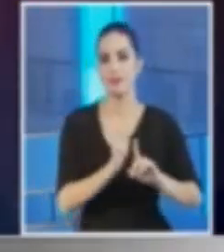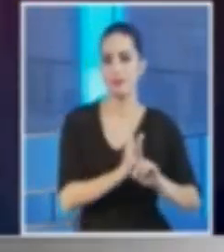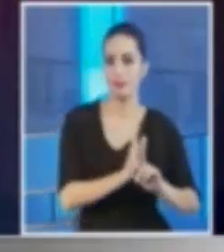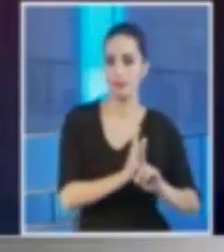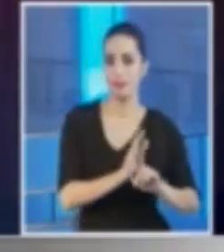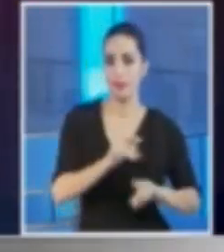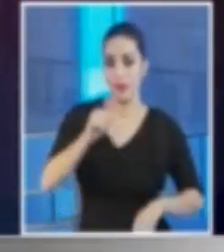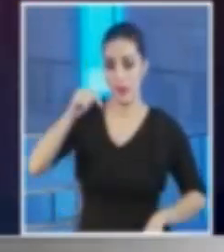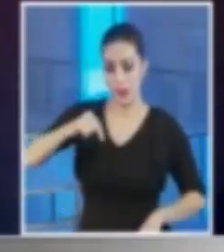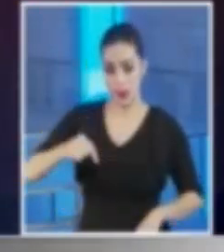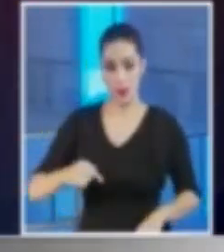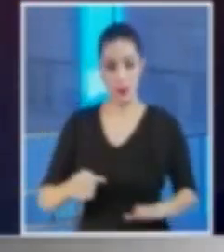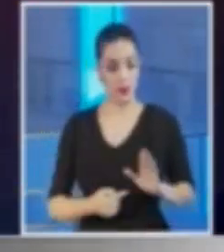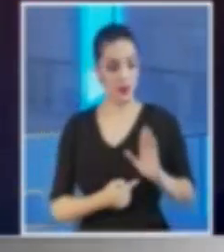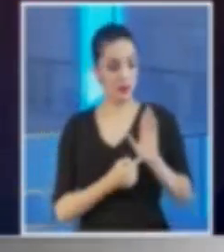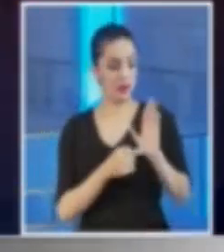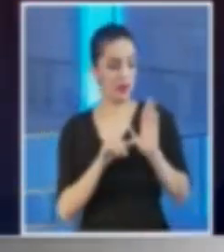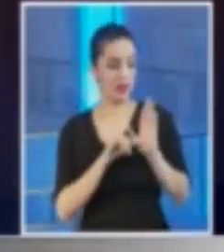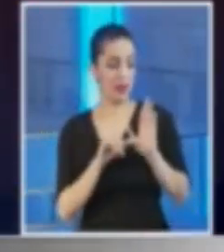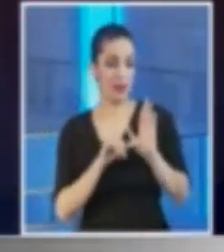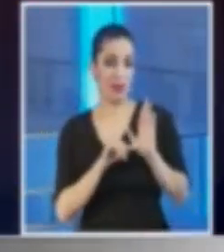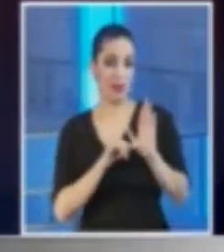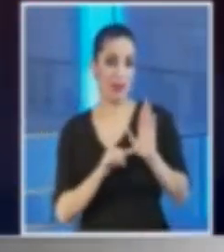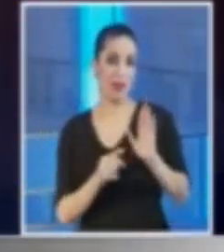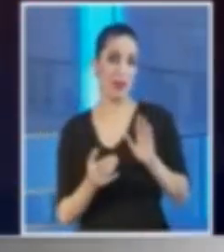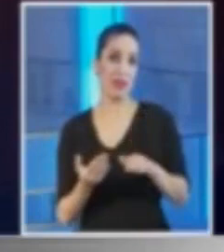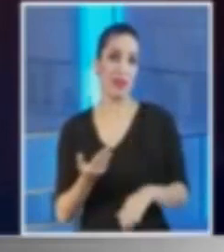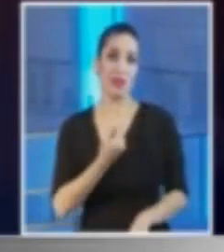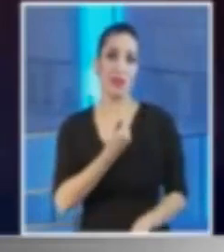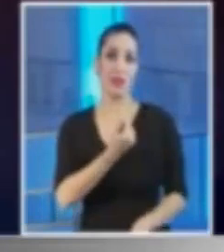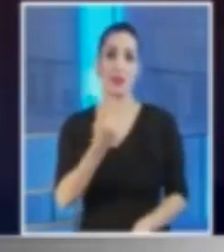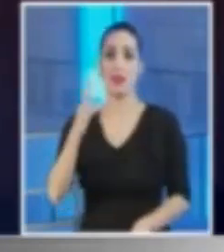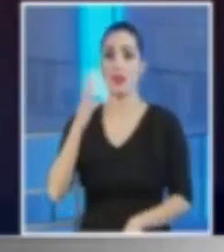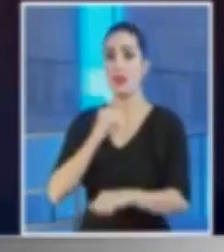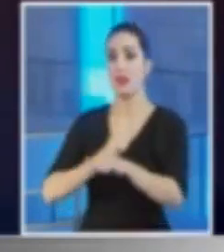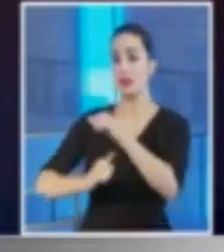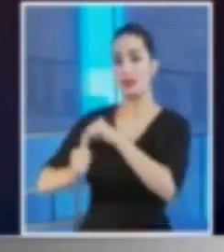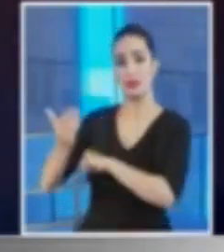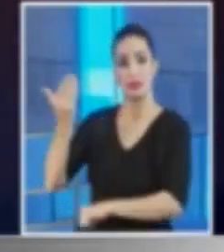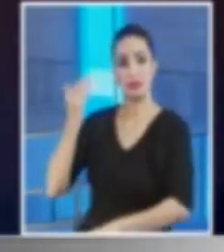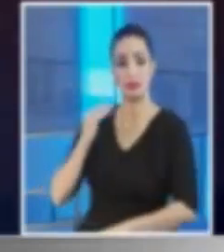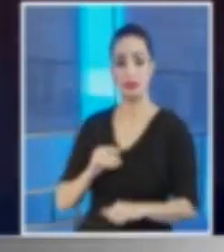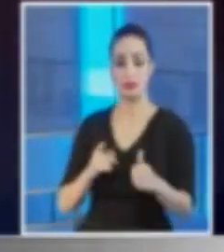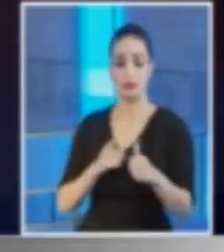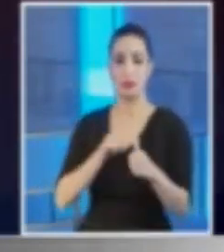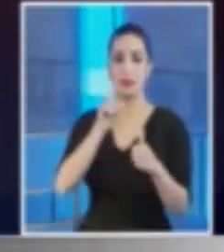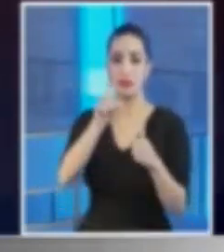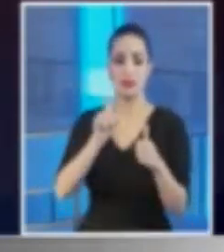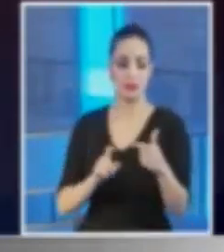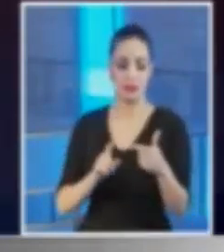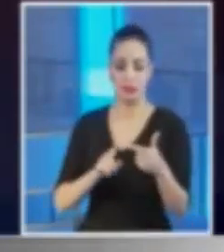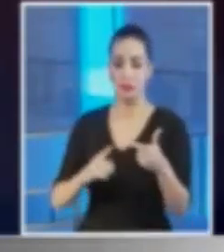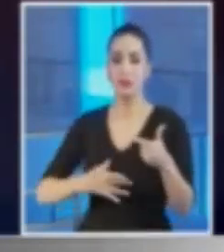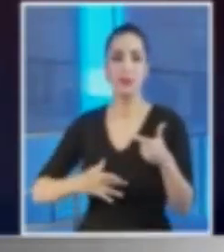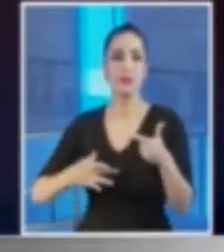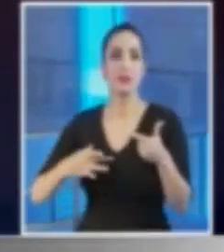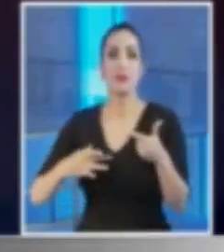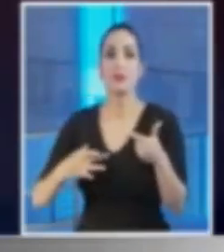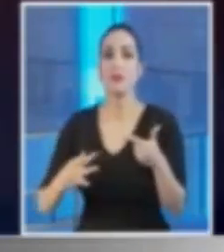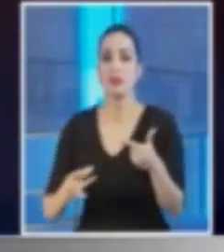Hoy te presentan la misma propuesta de cada 5 años, en educación, en